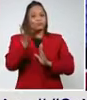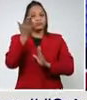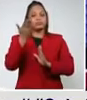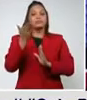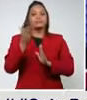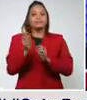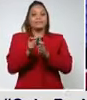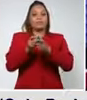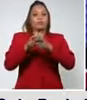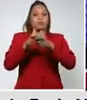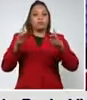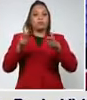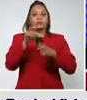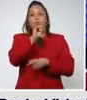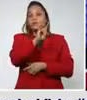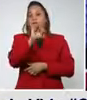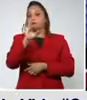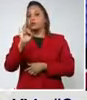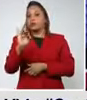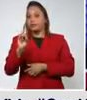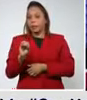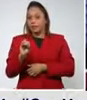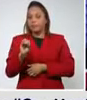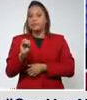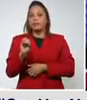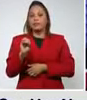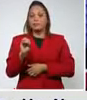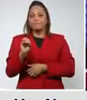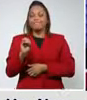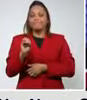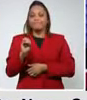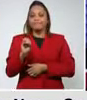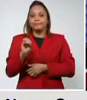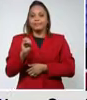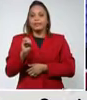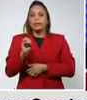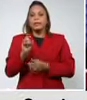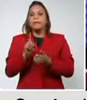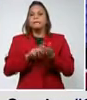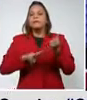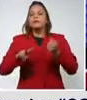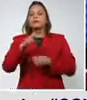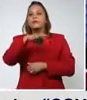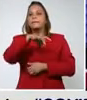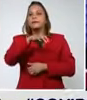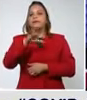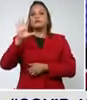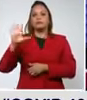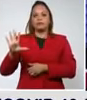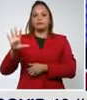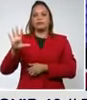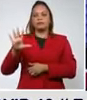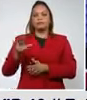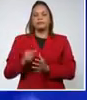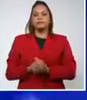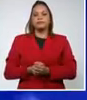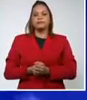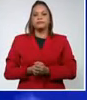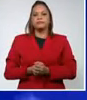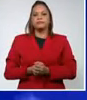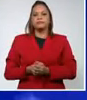autóctonos, 970, Pinar del Río con 5 casos autóctonos